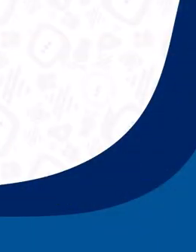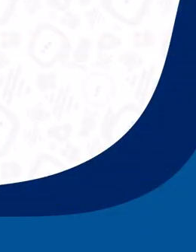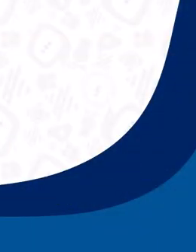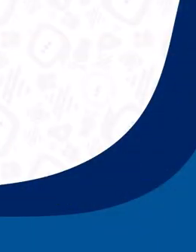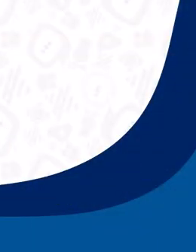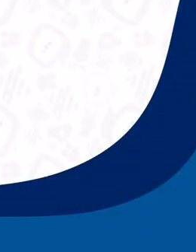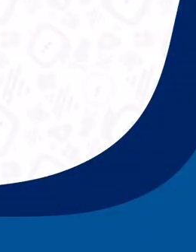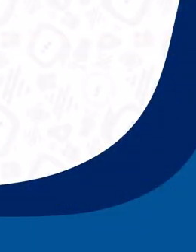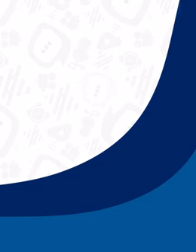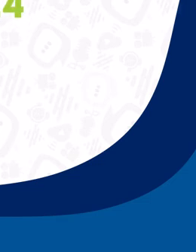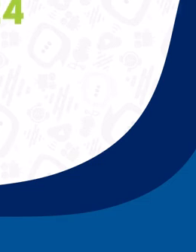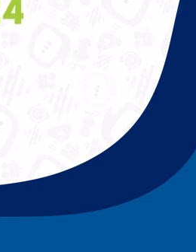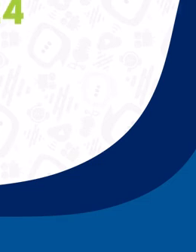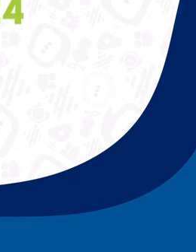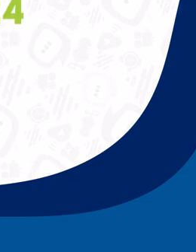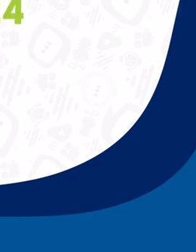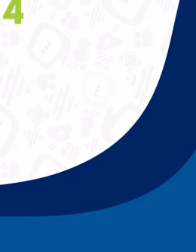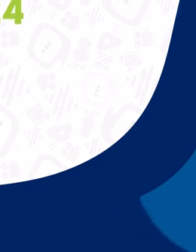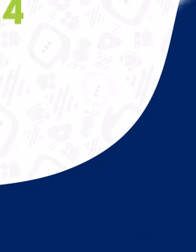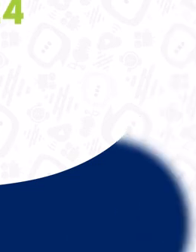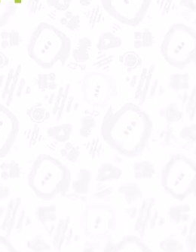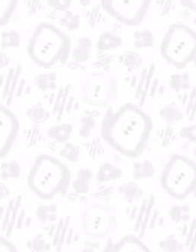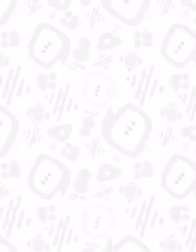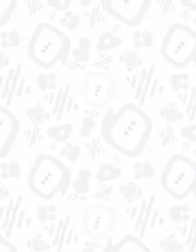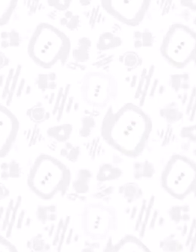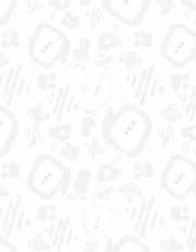Aún más incluyente e innovadora.